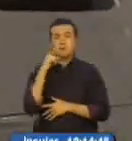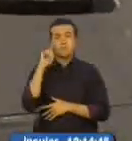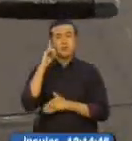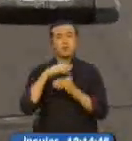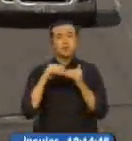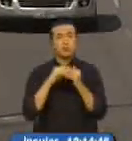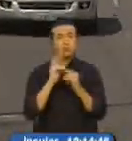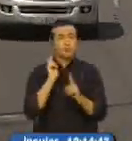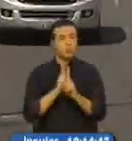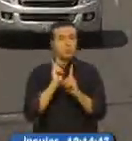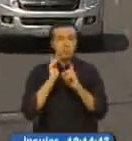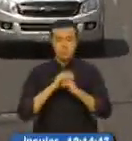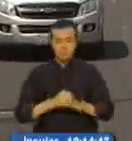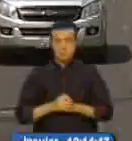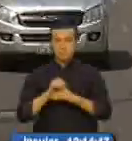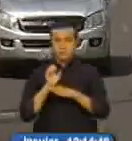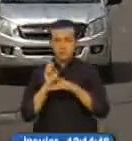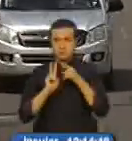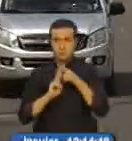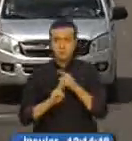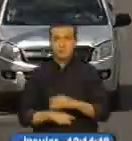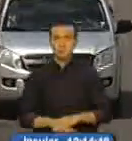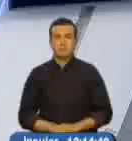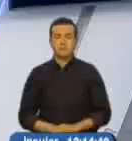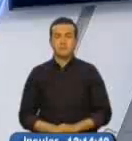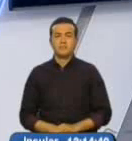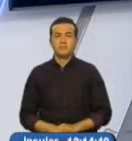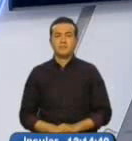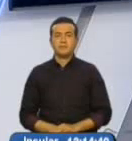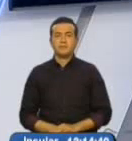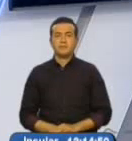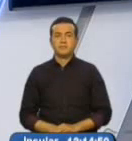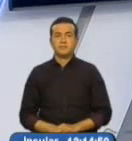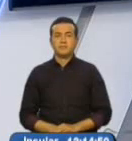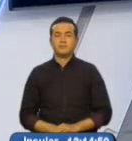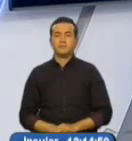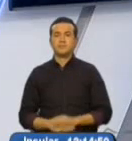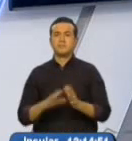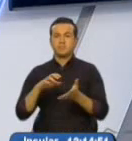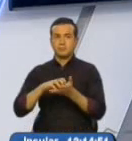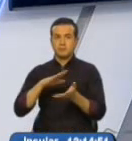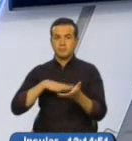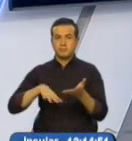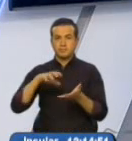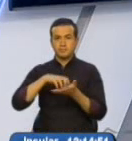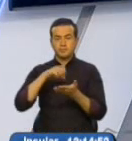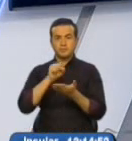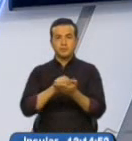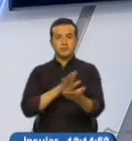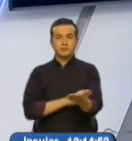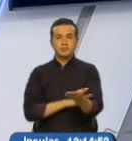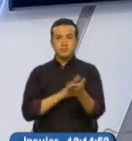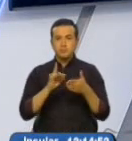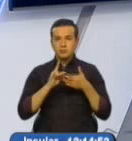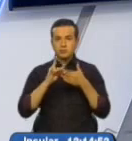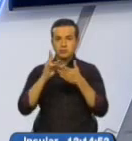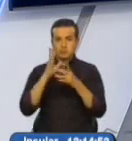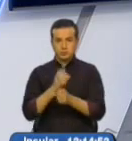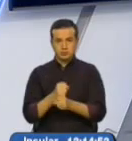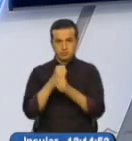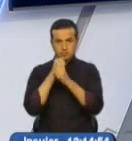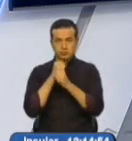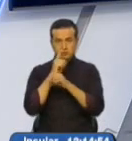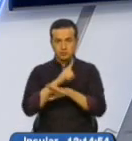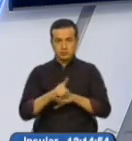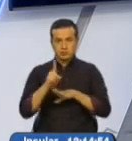millones de dólares. Carlos Flores, Ecuador TV. Vamos a otra provincia porque el proyecto Ruta Segura implementado por